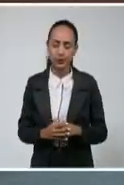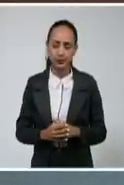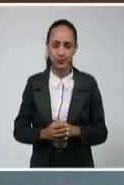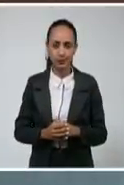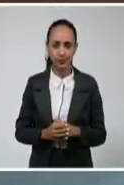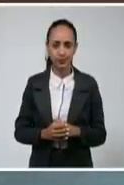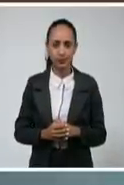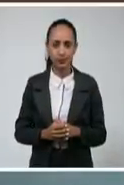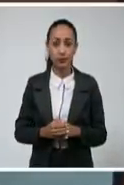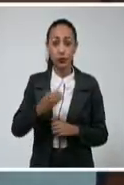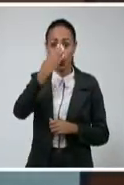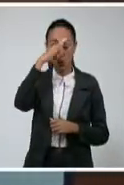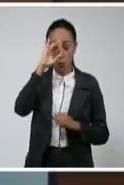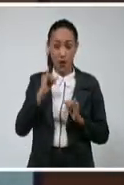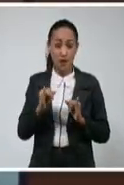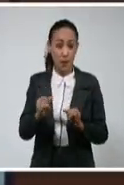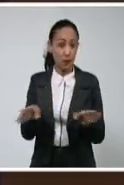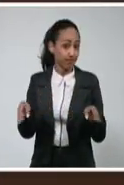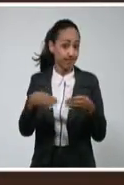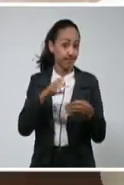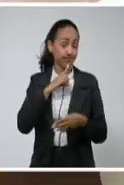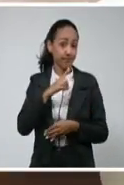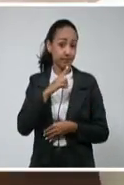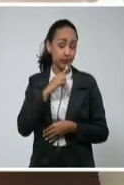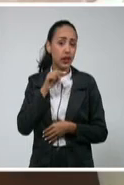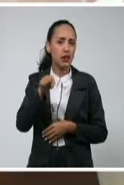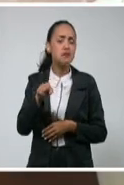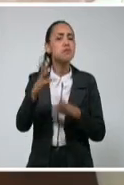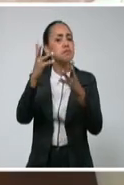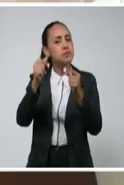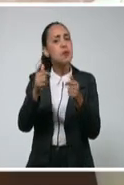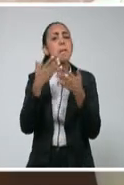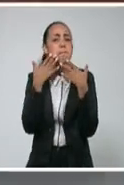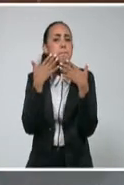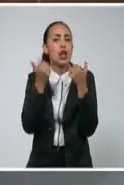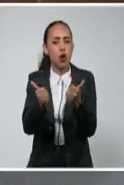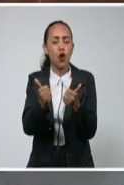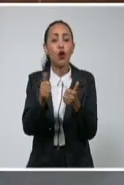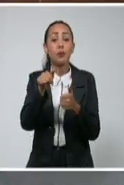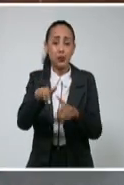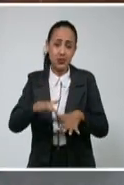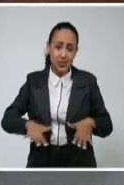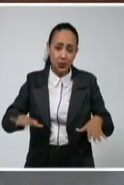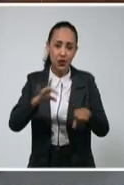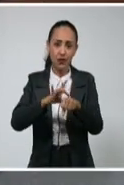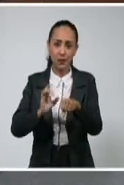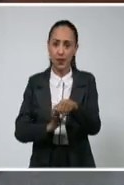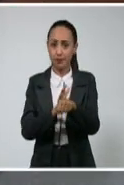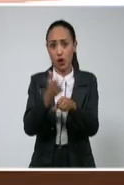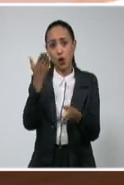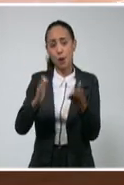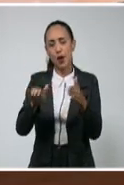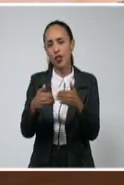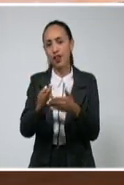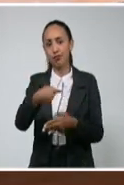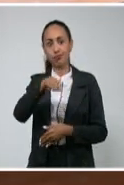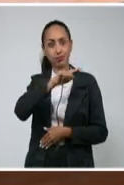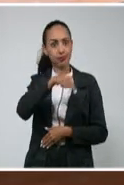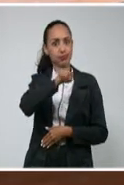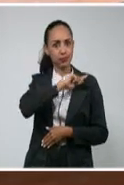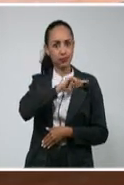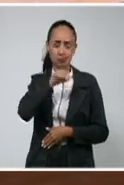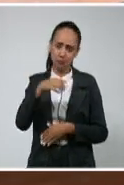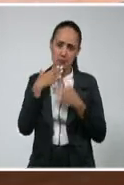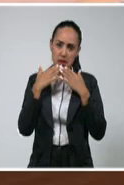Cuba registró al cierre del viernes cifras más favorables en el enfrentamiento a la COVID-19 que en jornadas anteriores. En el día